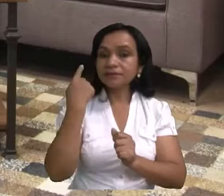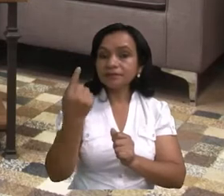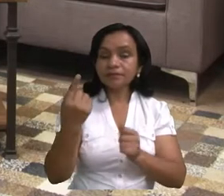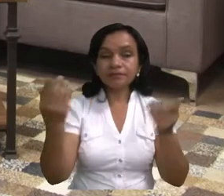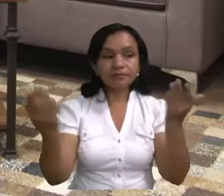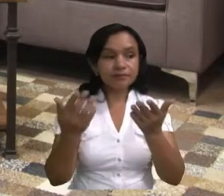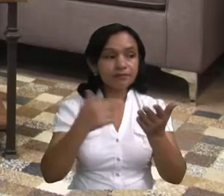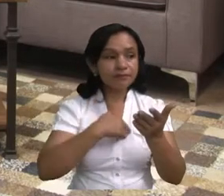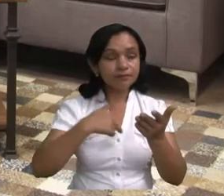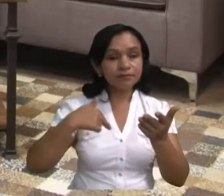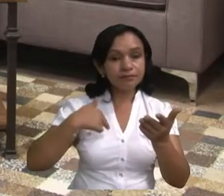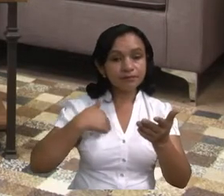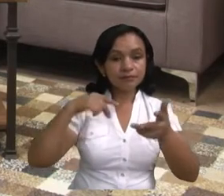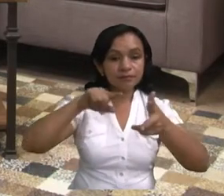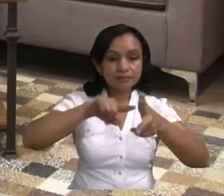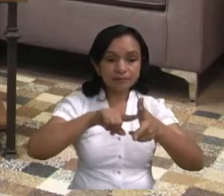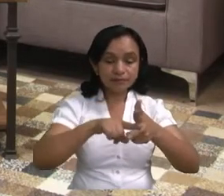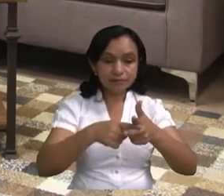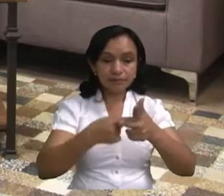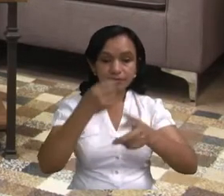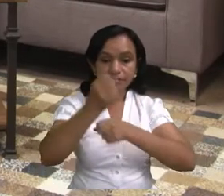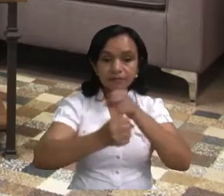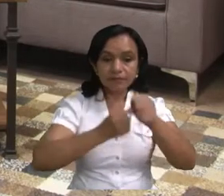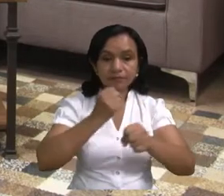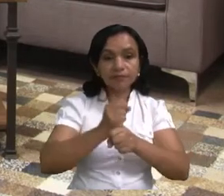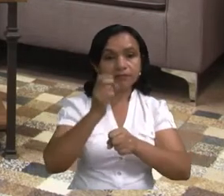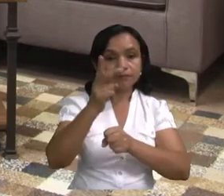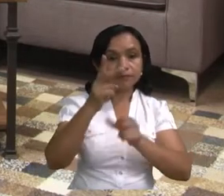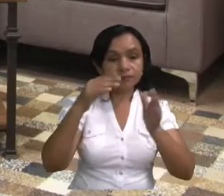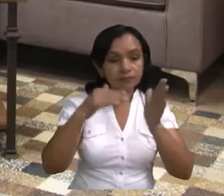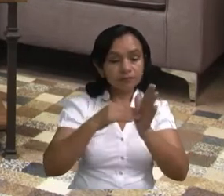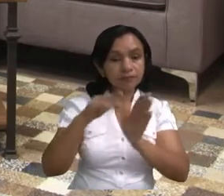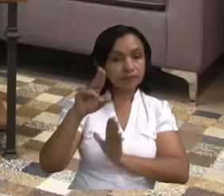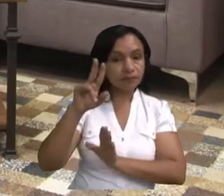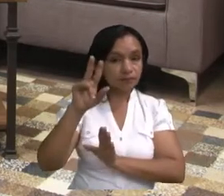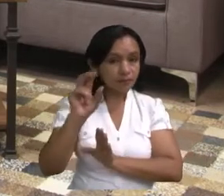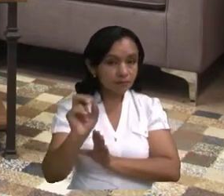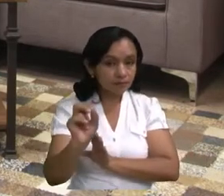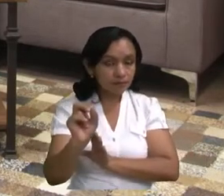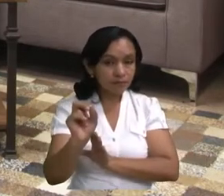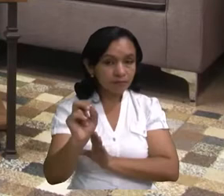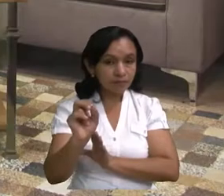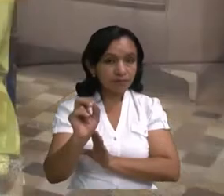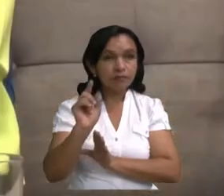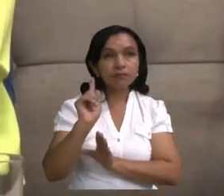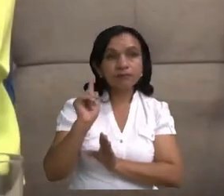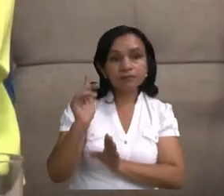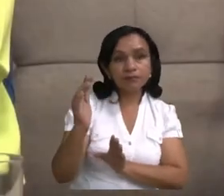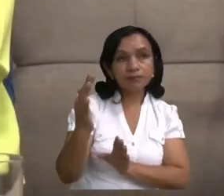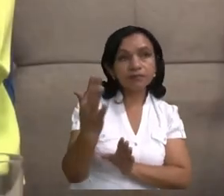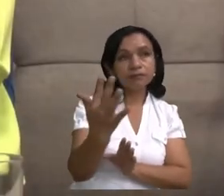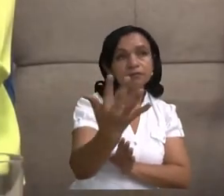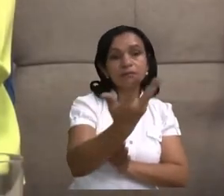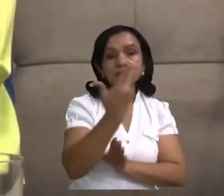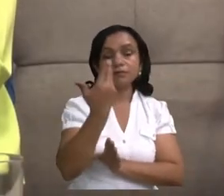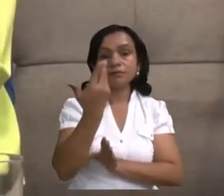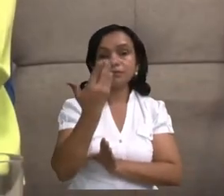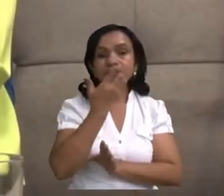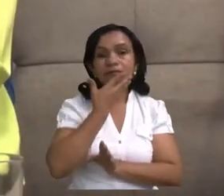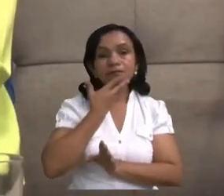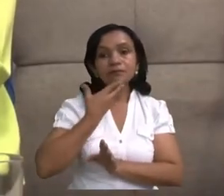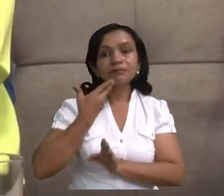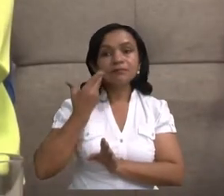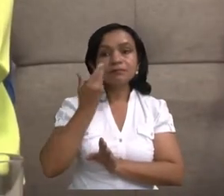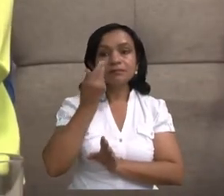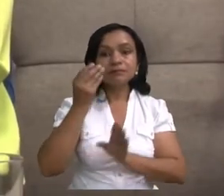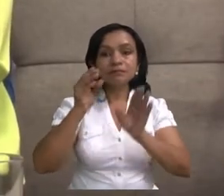preparando para el inicio del año académico 2020. Todos los jóvenes han aspirado a